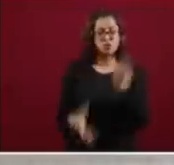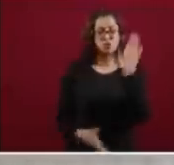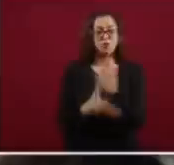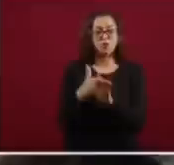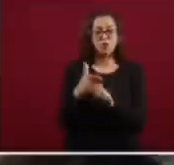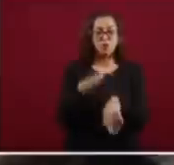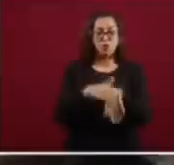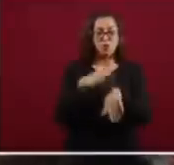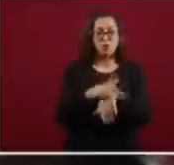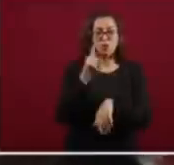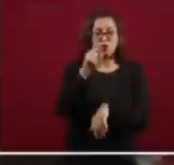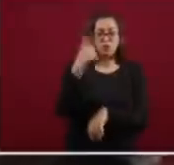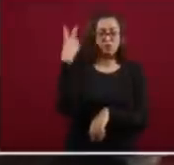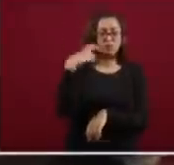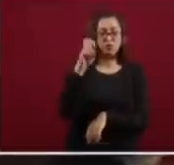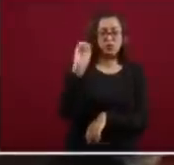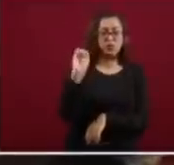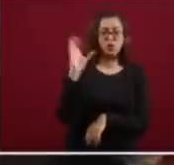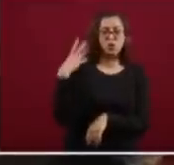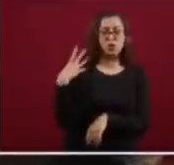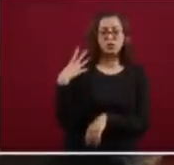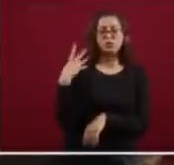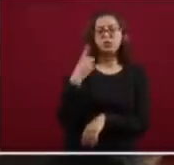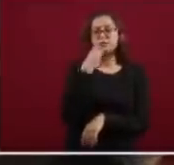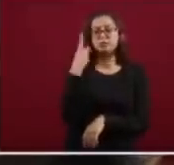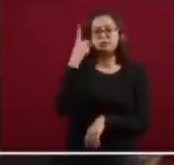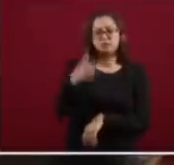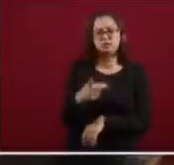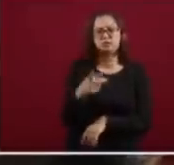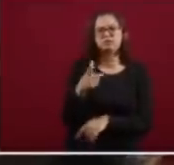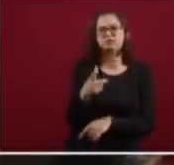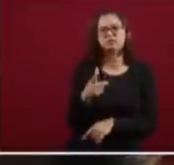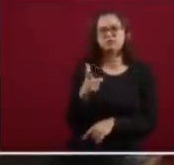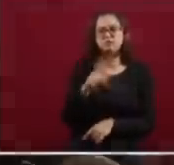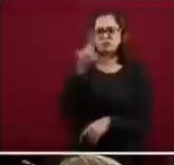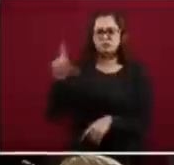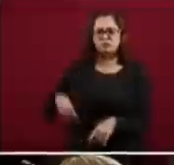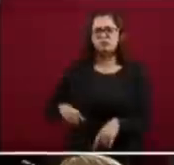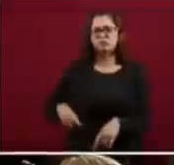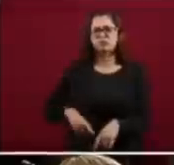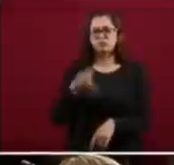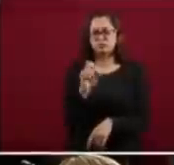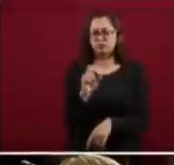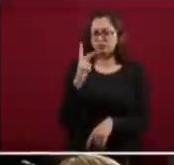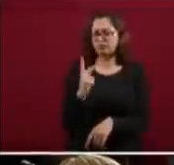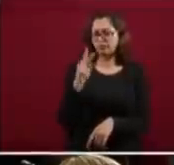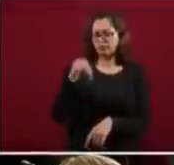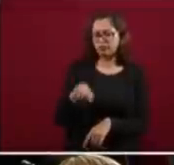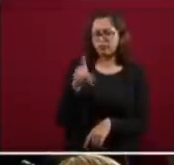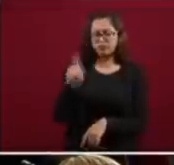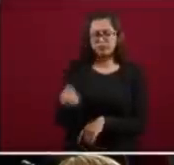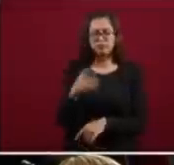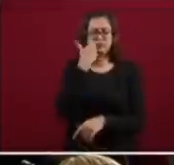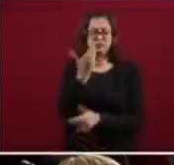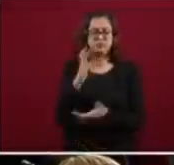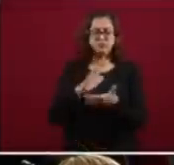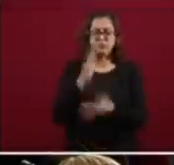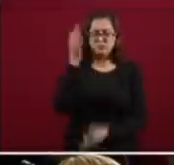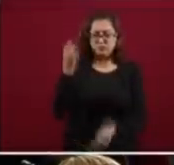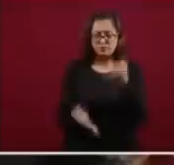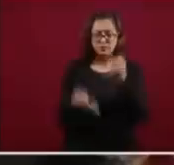y estando allá en la gir en washington declaró en contra de la intención del gobierno de enrique peña de hacer una un